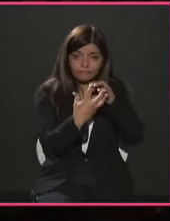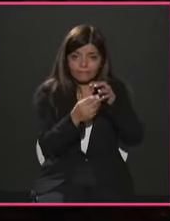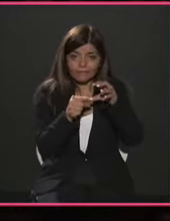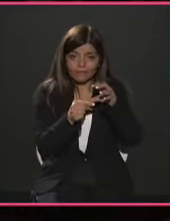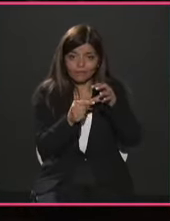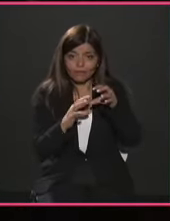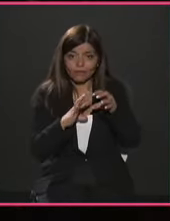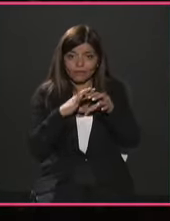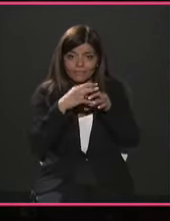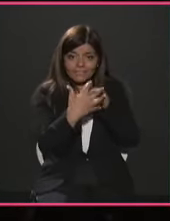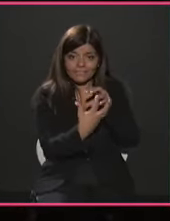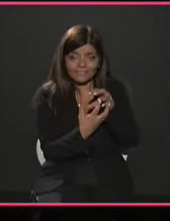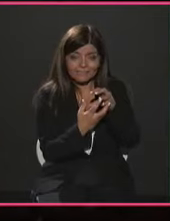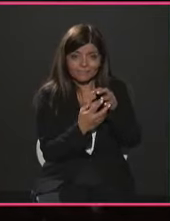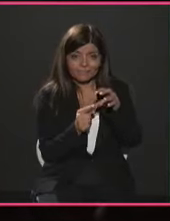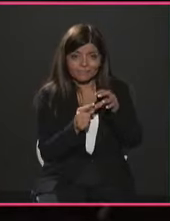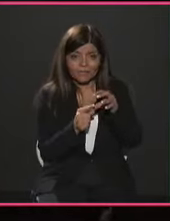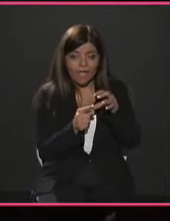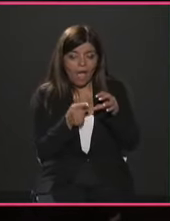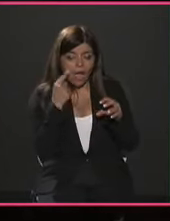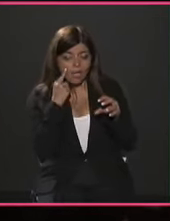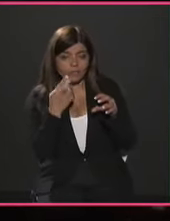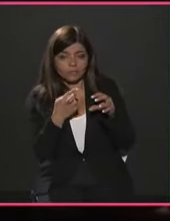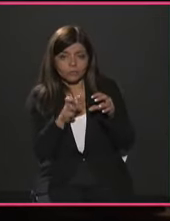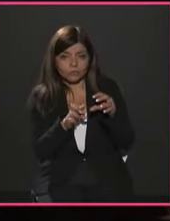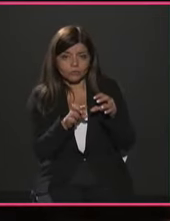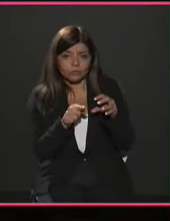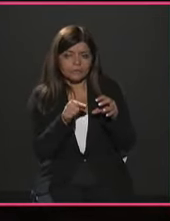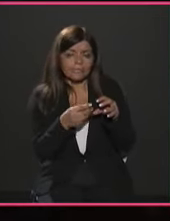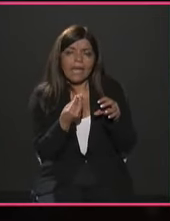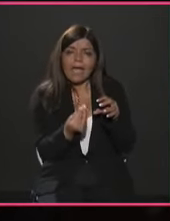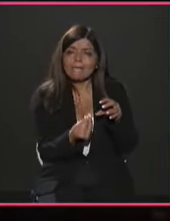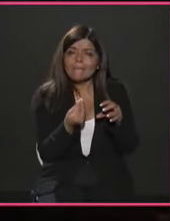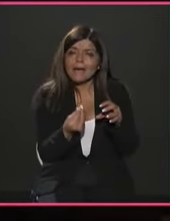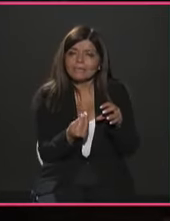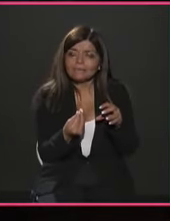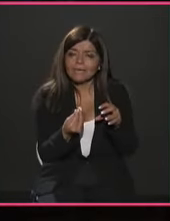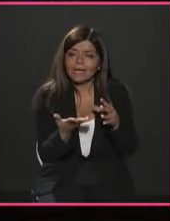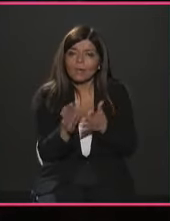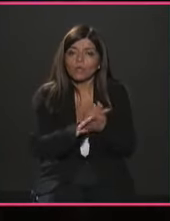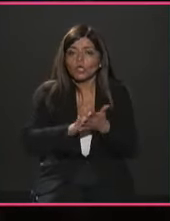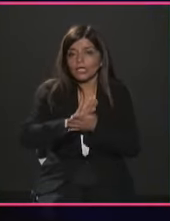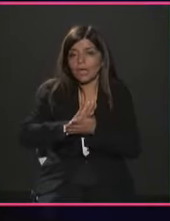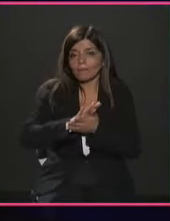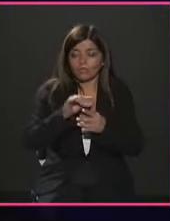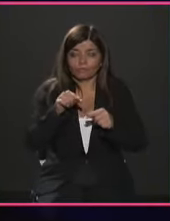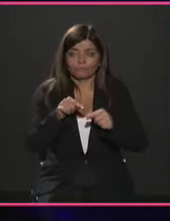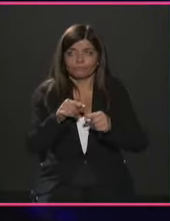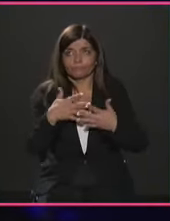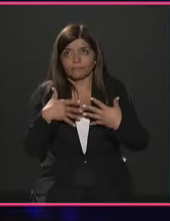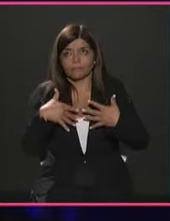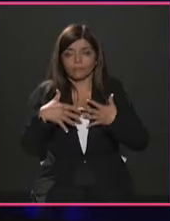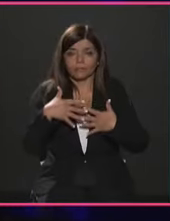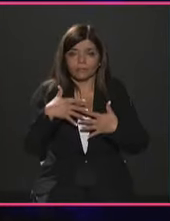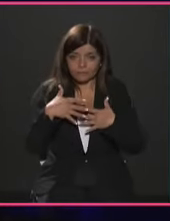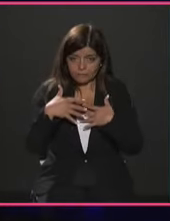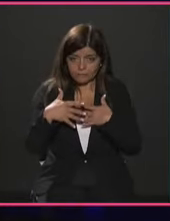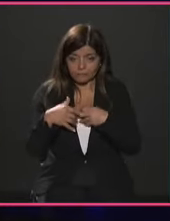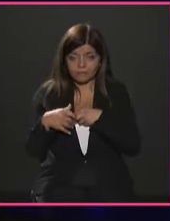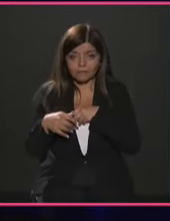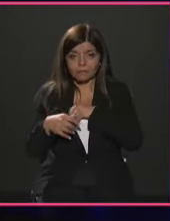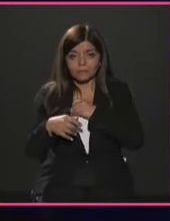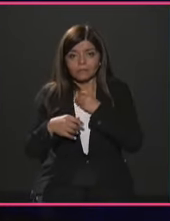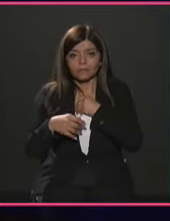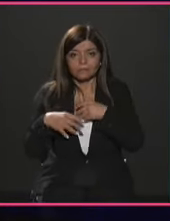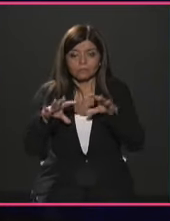posibilidades son de temer qué ocurre si podríamos ponernos no sé una